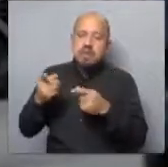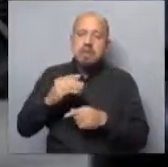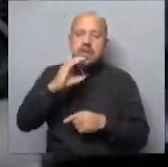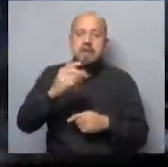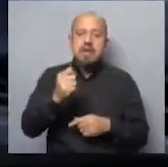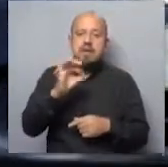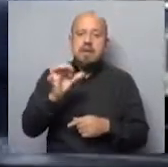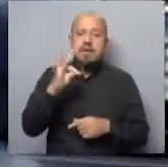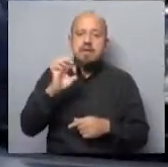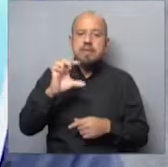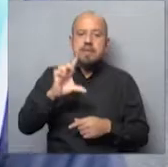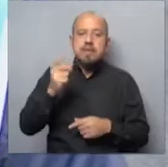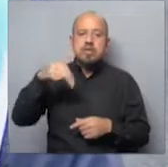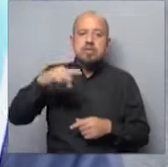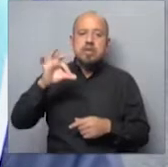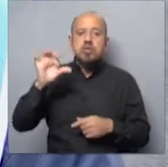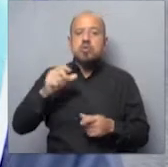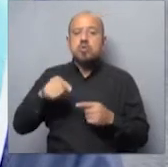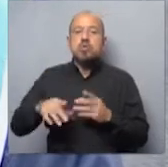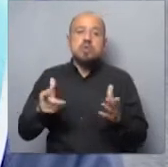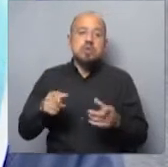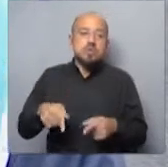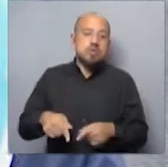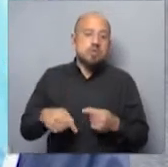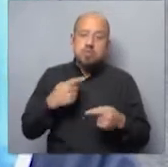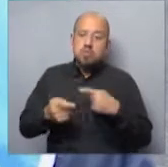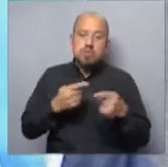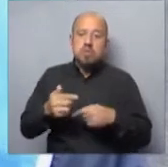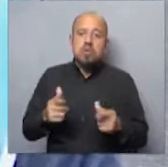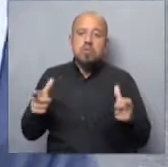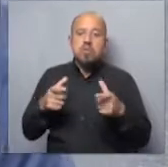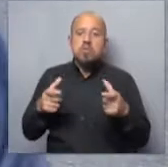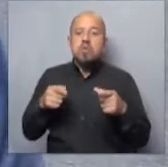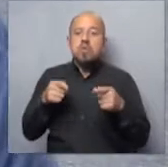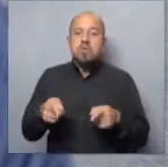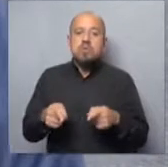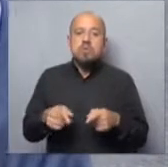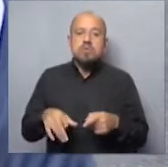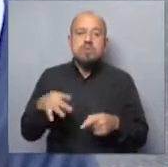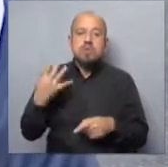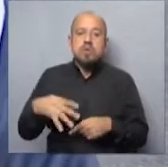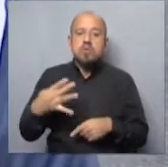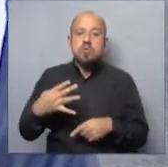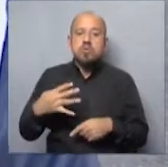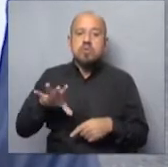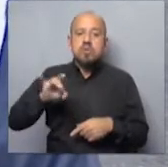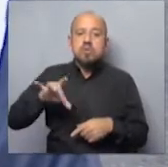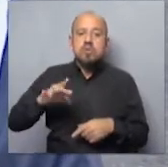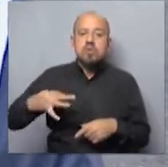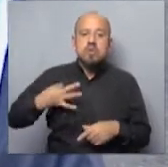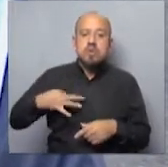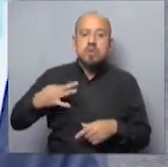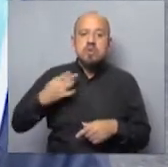la verdad. Y bueno, y hasta ahora estamos ahí, que ya va a ser 14 años, 15, que estamos